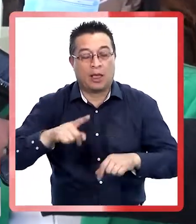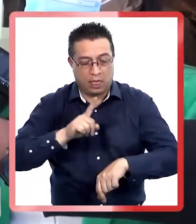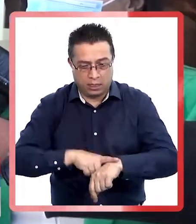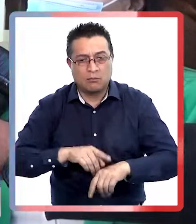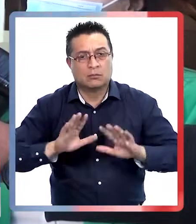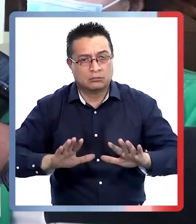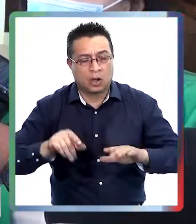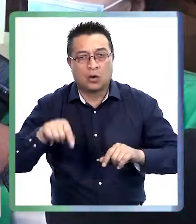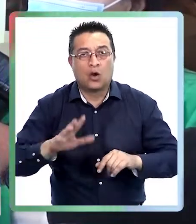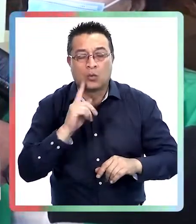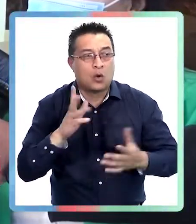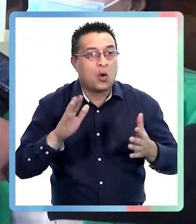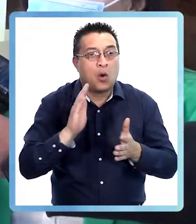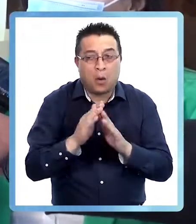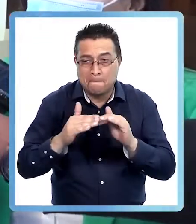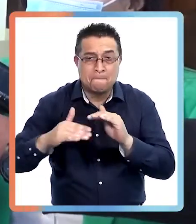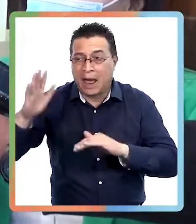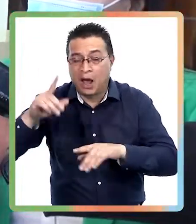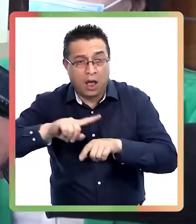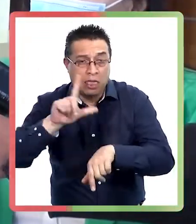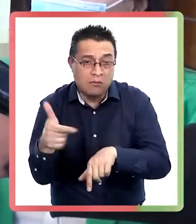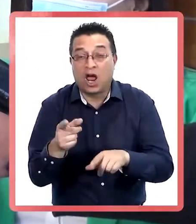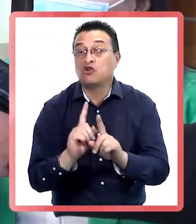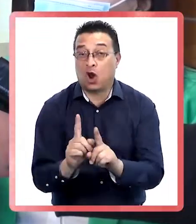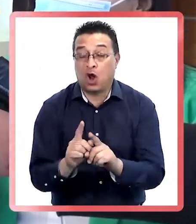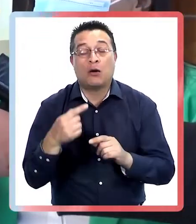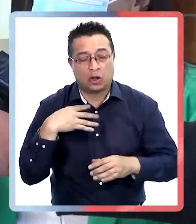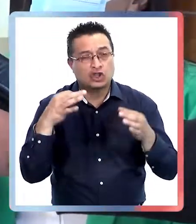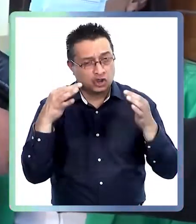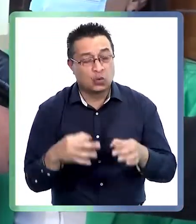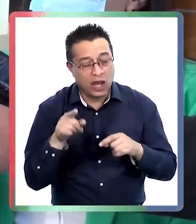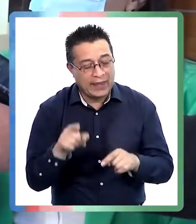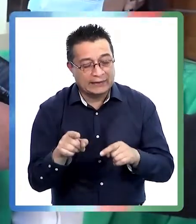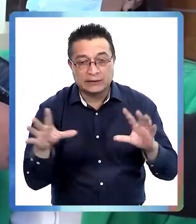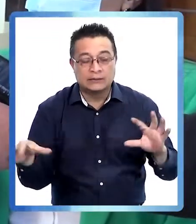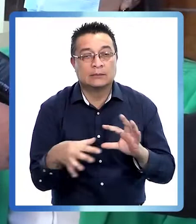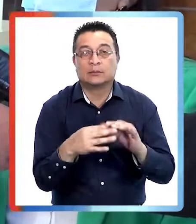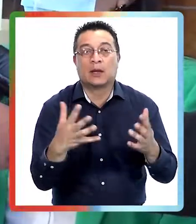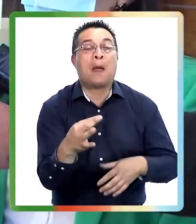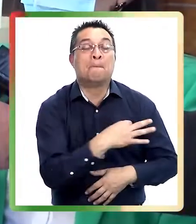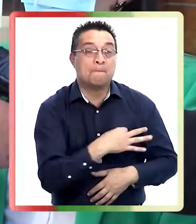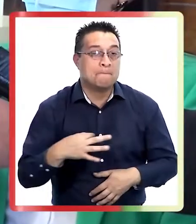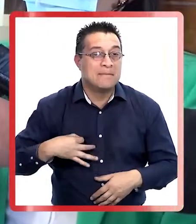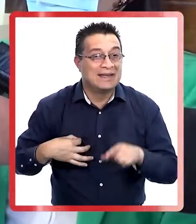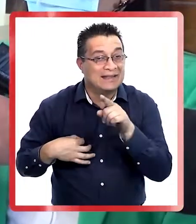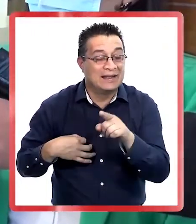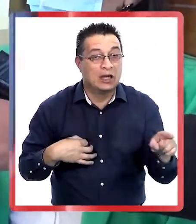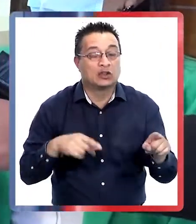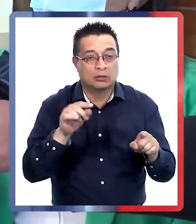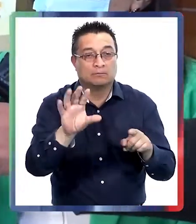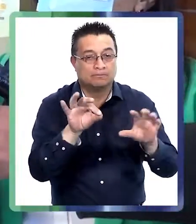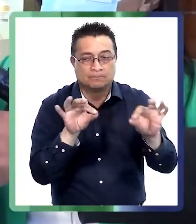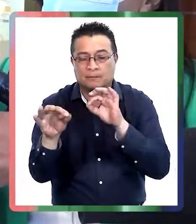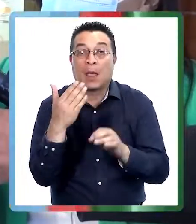tomando nuestro tiempo. Esto no es una demora mayor a la de otras instalaciones, pero yo les aseguro que esto obedece a que los ministros y las ministras